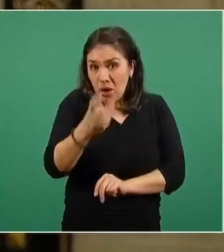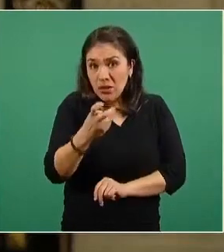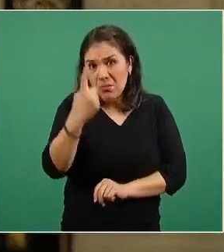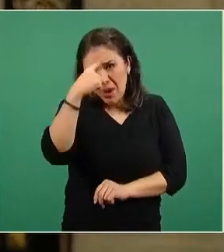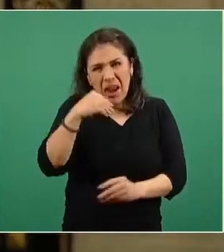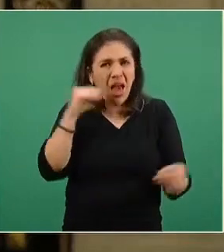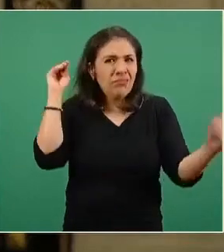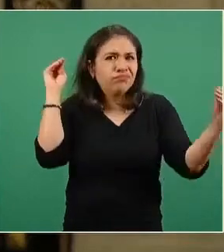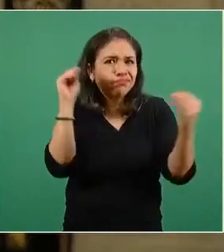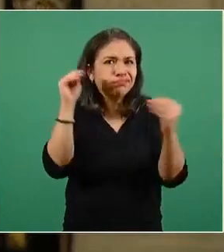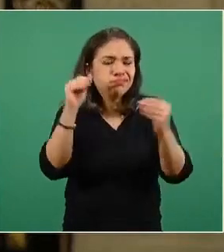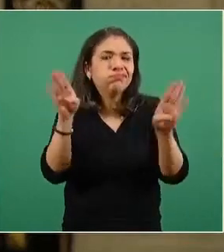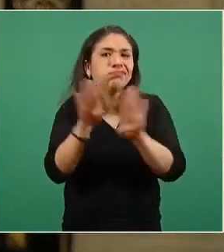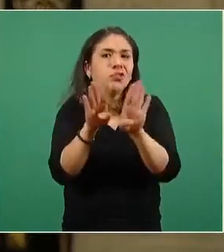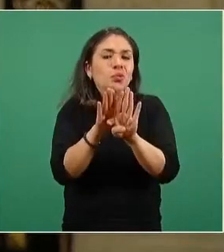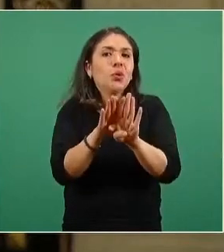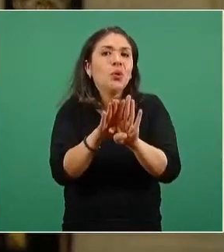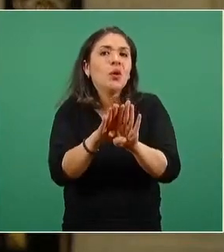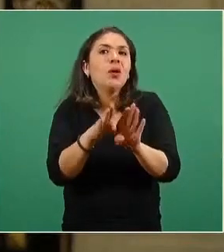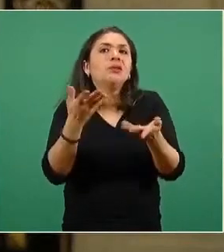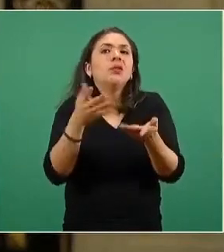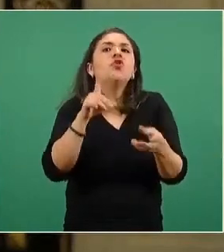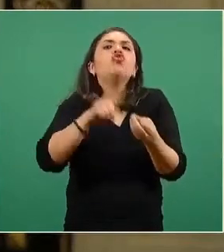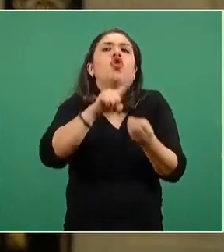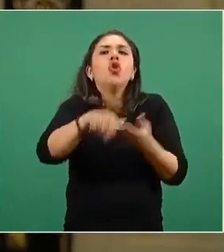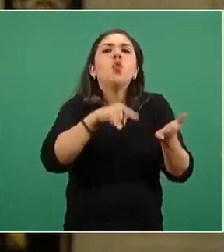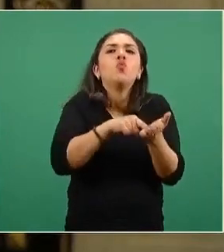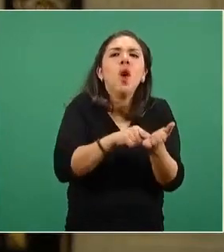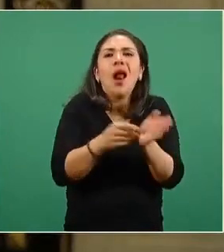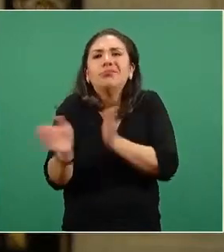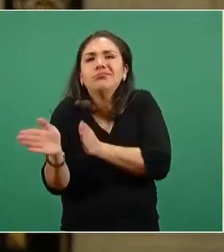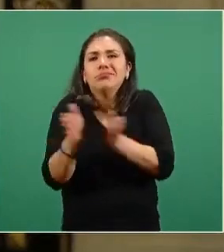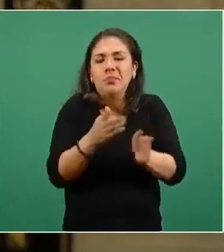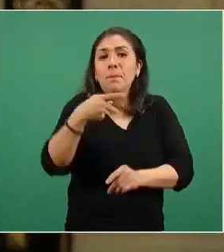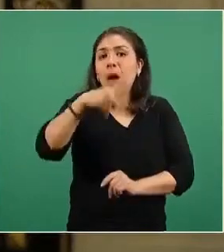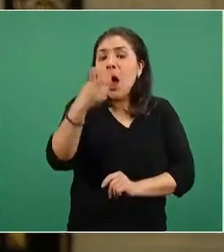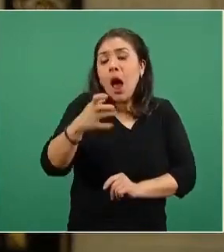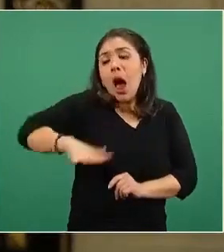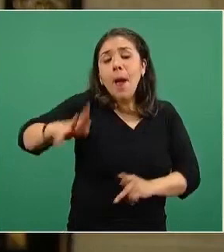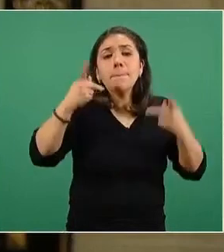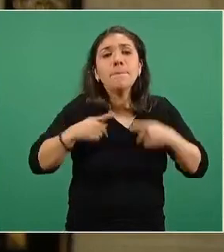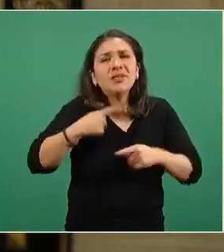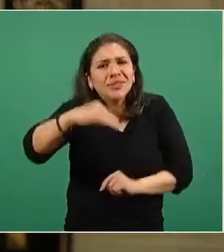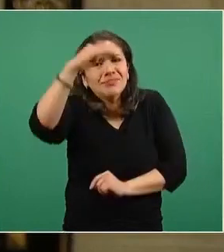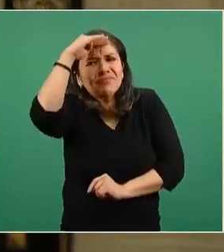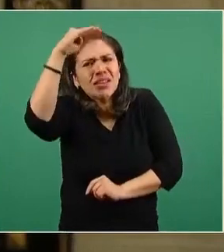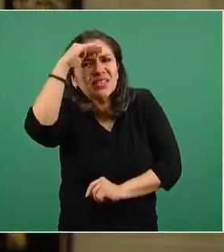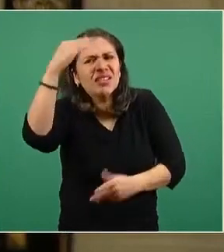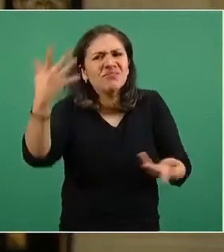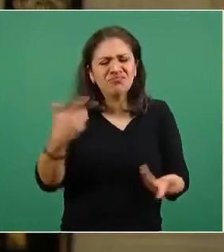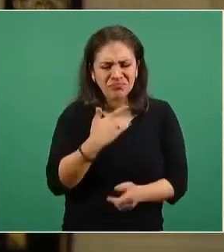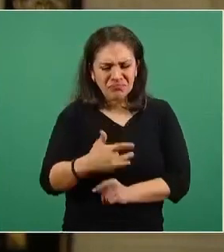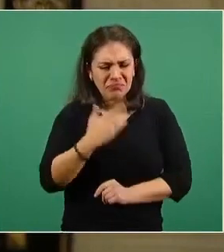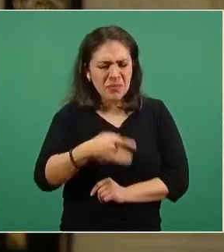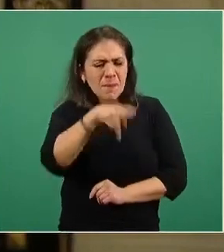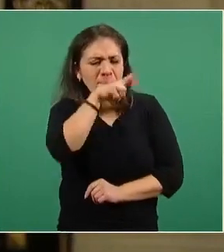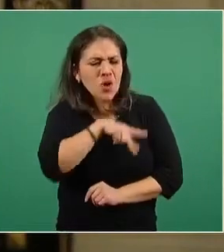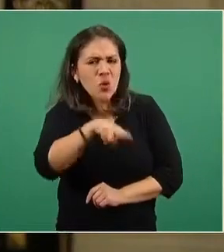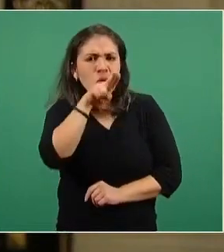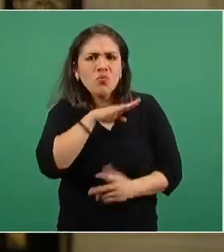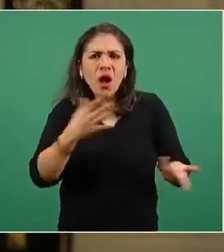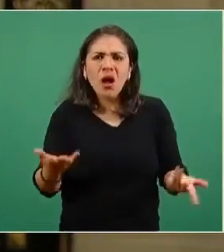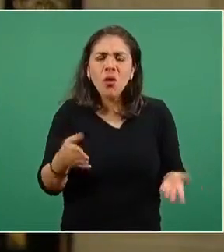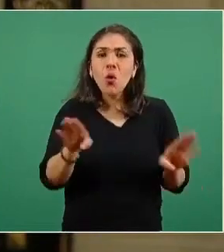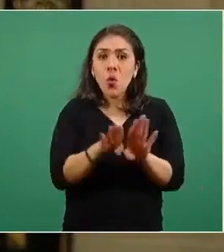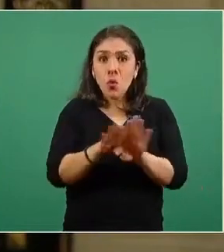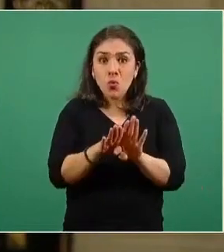debate de los que se pasan para un lado y para el otro lado, ¿no? Pero esto es una reflexión de ciudadanos que están preocupados, que no se